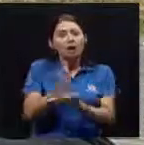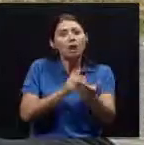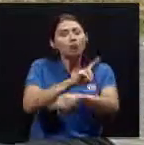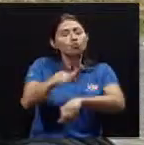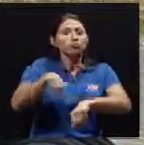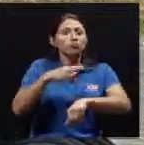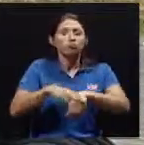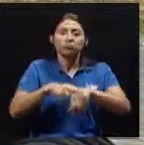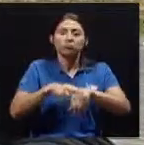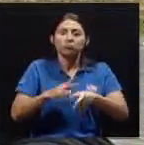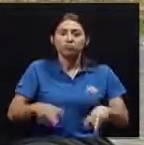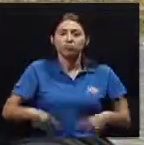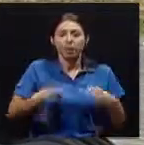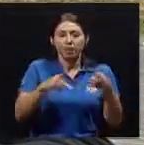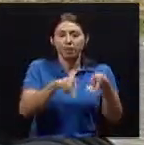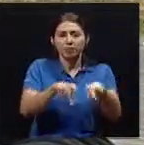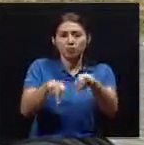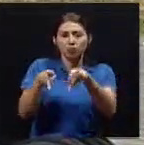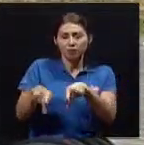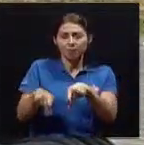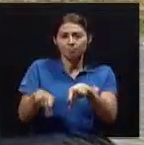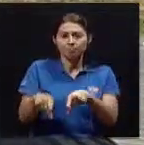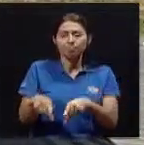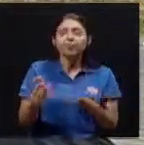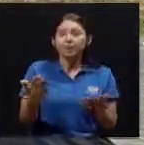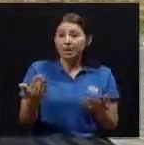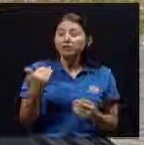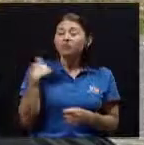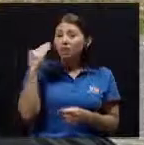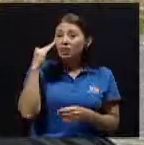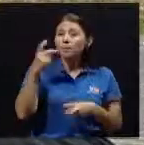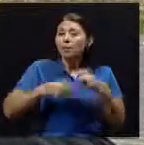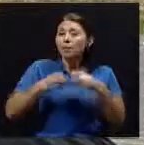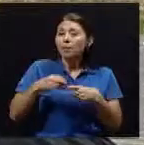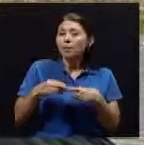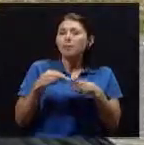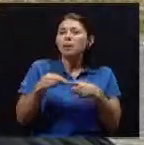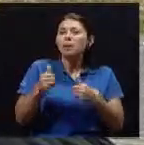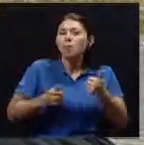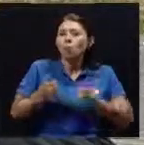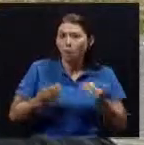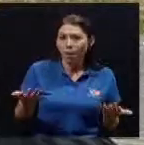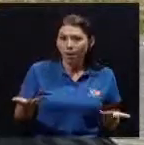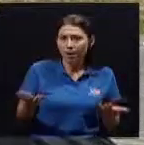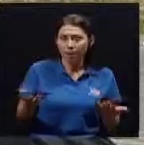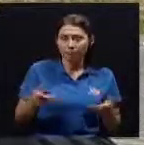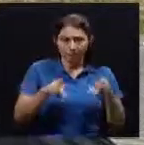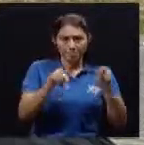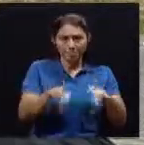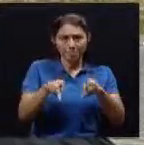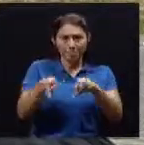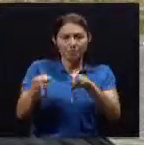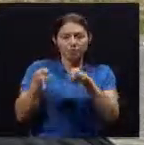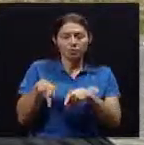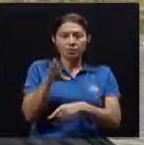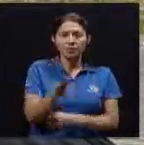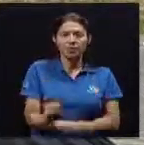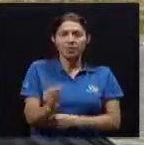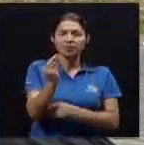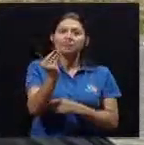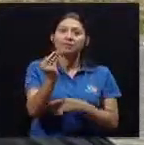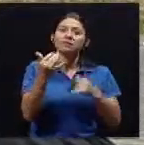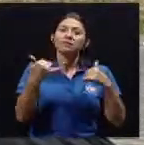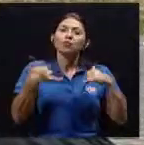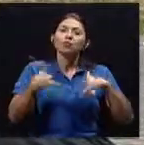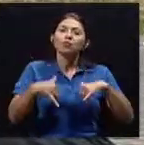parte normal de la vida de las personas. Y yo sé que una de las dificultades principales está en el hecho que entonces las